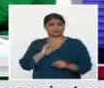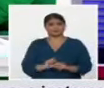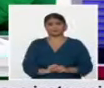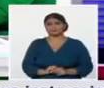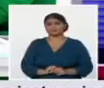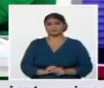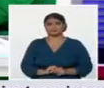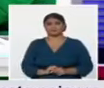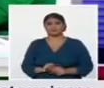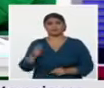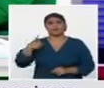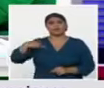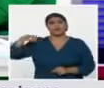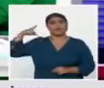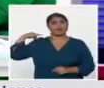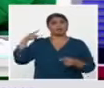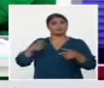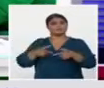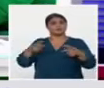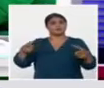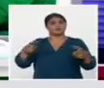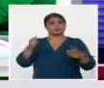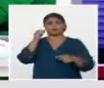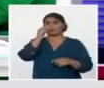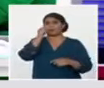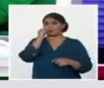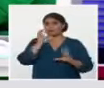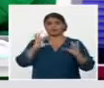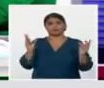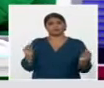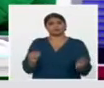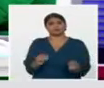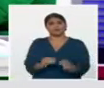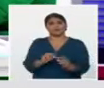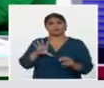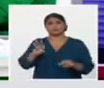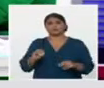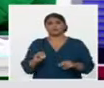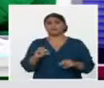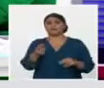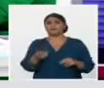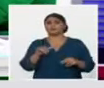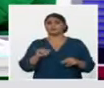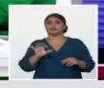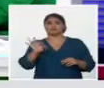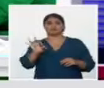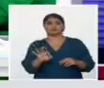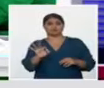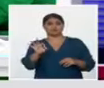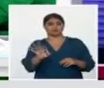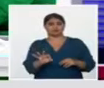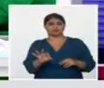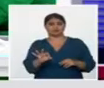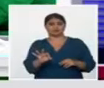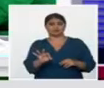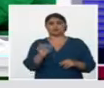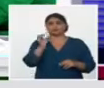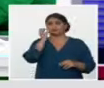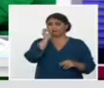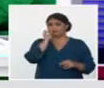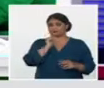Ayer hubo un predominio masculino, y en el acumulado el 50,6% son del sexo